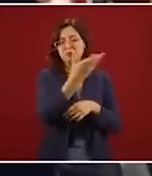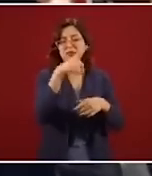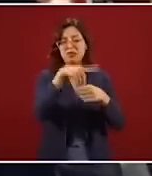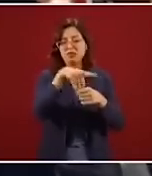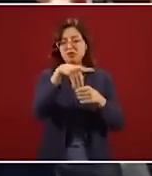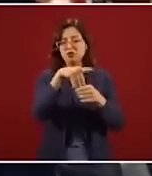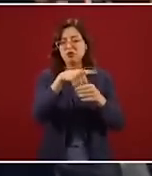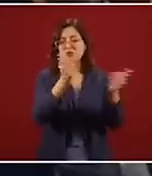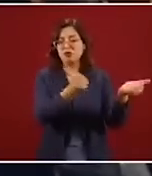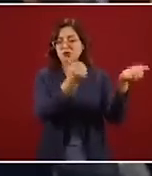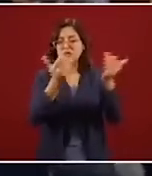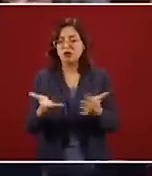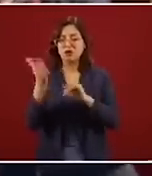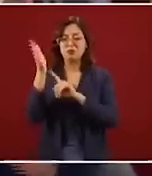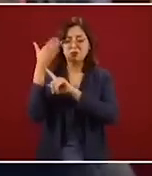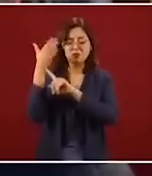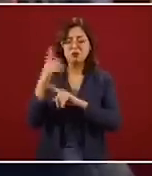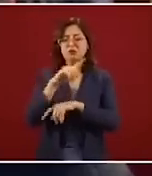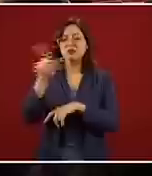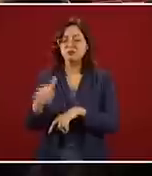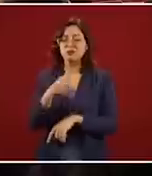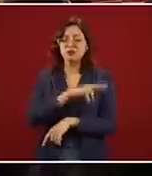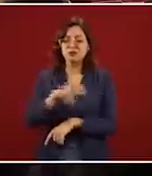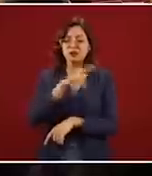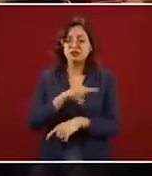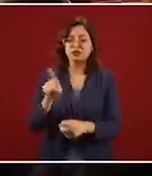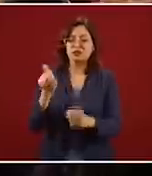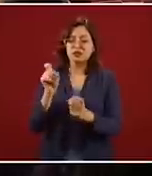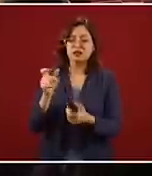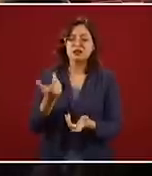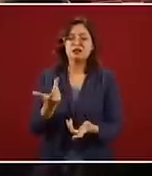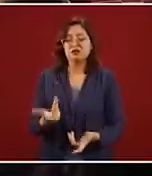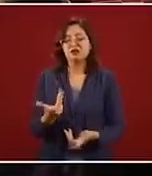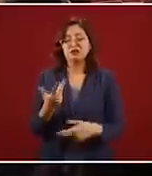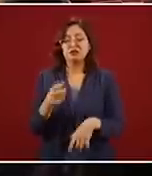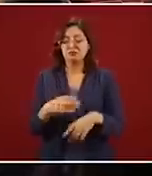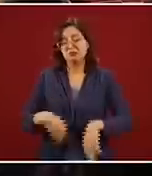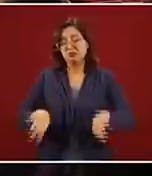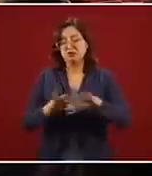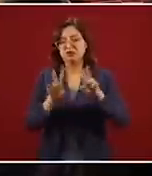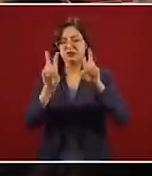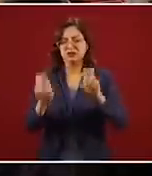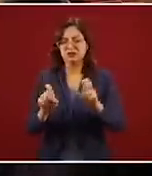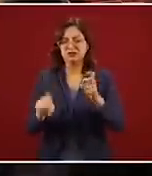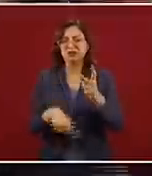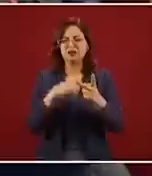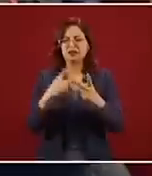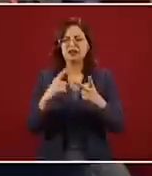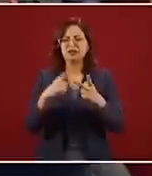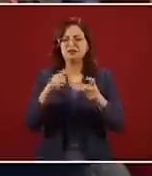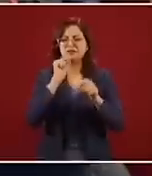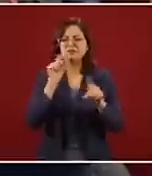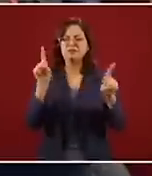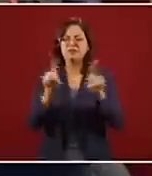trajeron al amparo de un programa. Entonces, ese es un muy importante cuestión. Y la otra cosa, la simplificación aduanera para